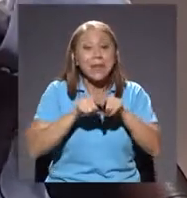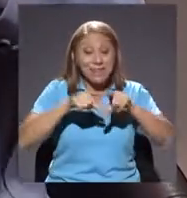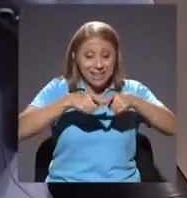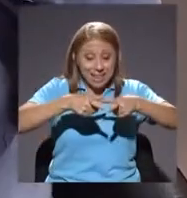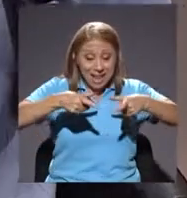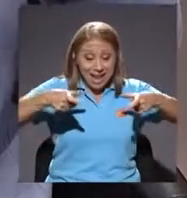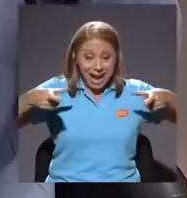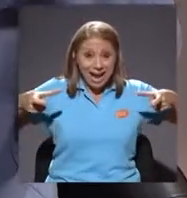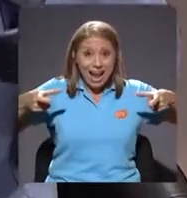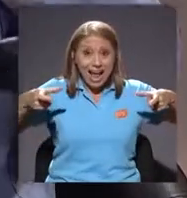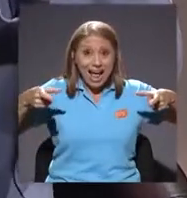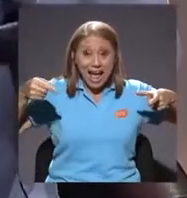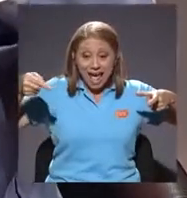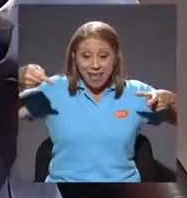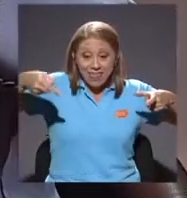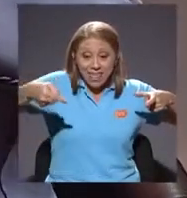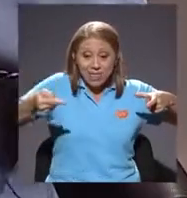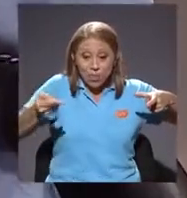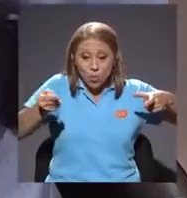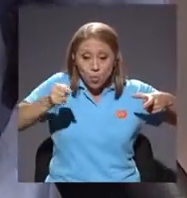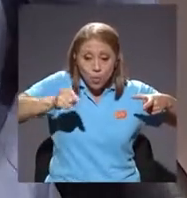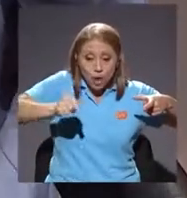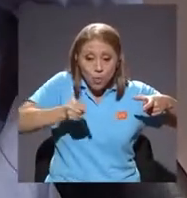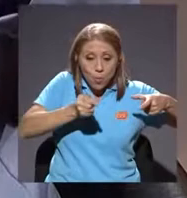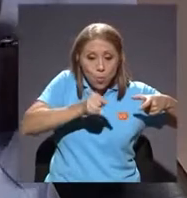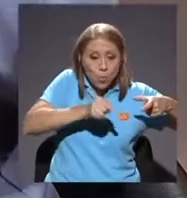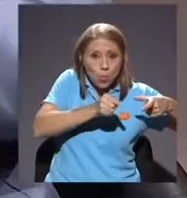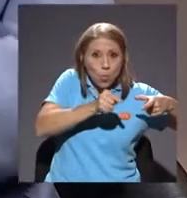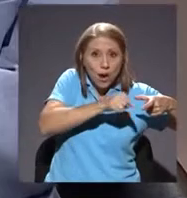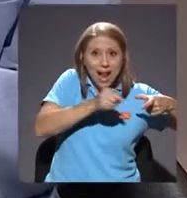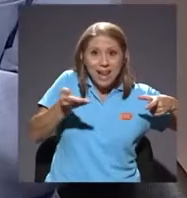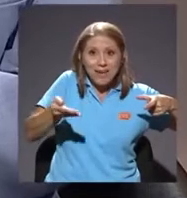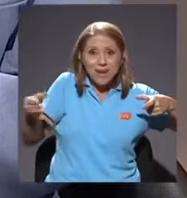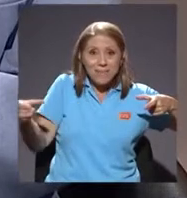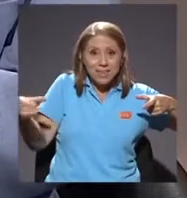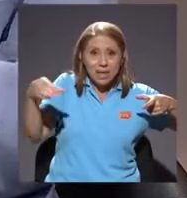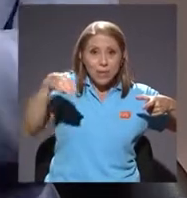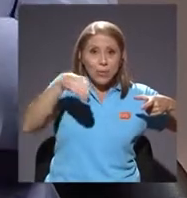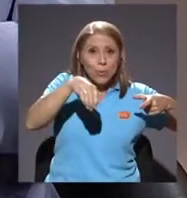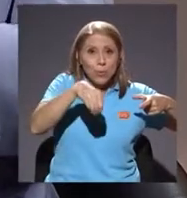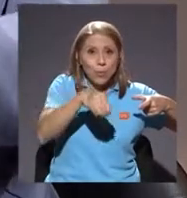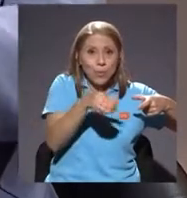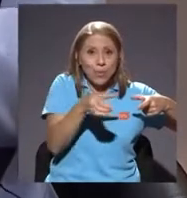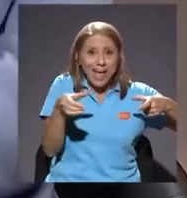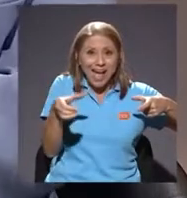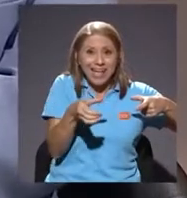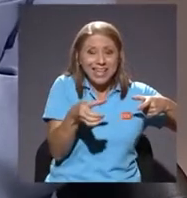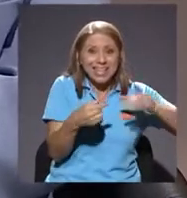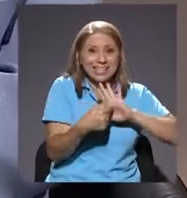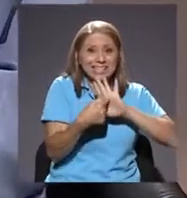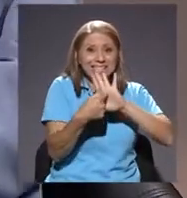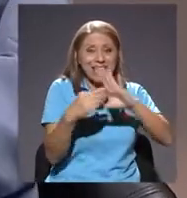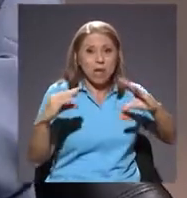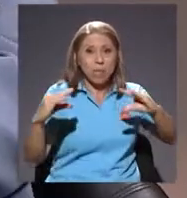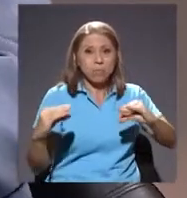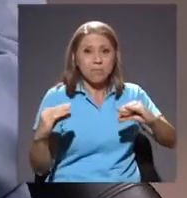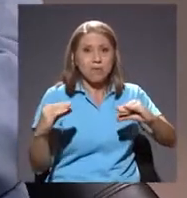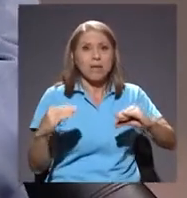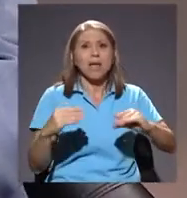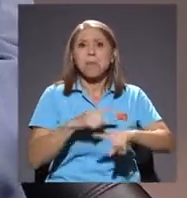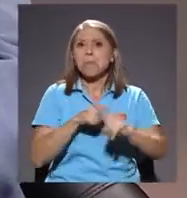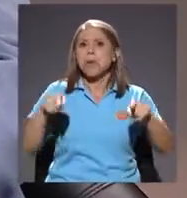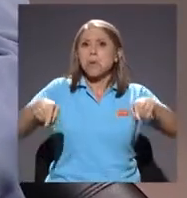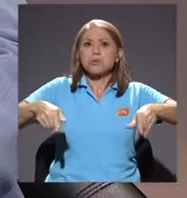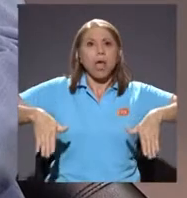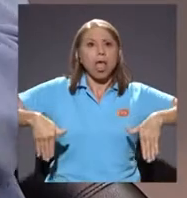y ahí se introduce es se sella y se exhibe en los supermercados bueno es un costa rica no se hacía pues nosotros dijimos